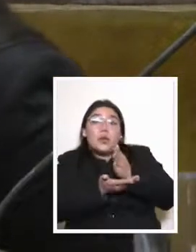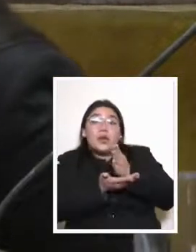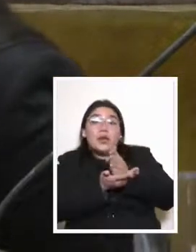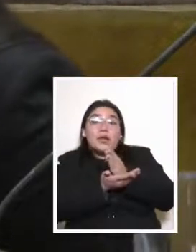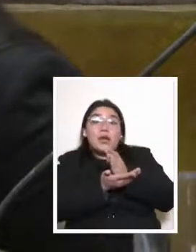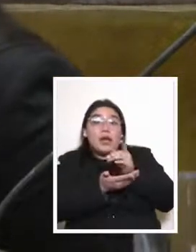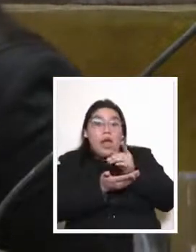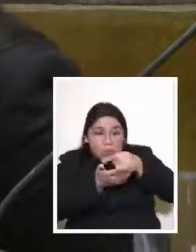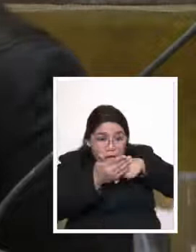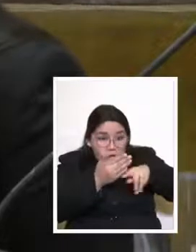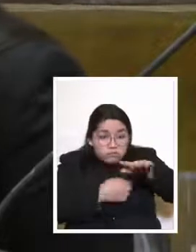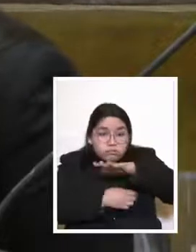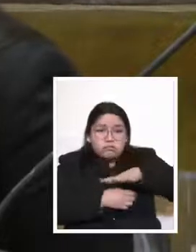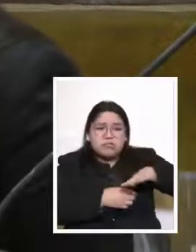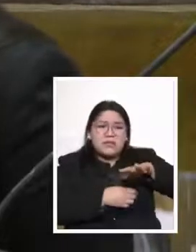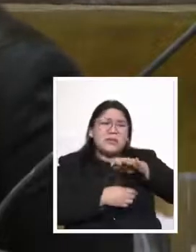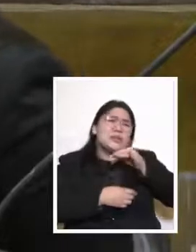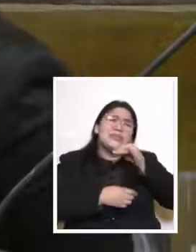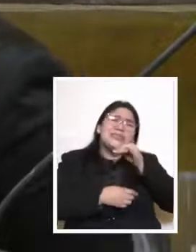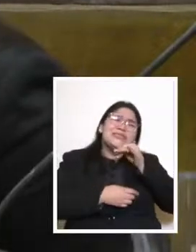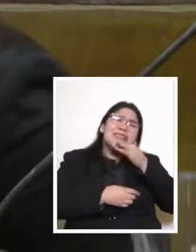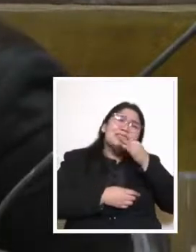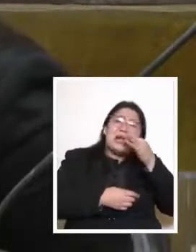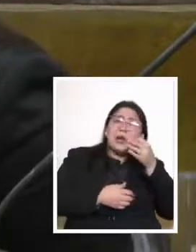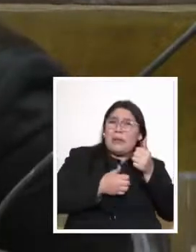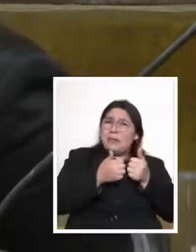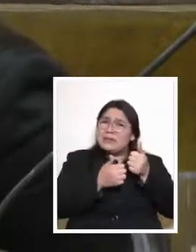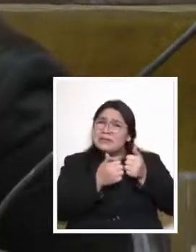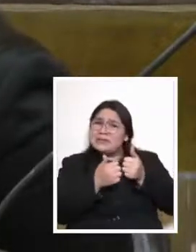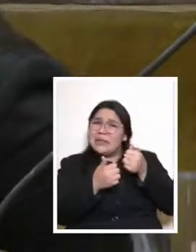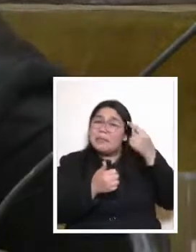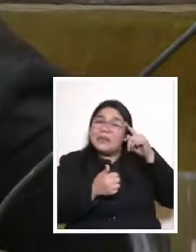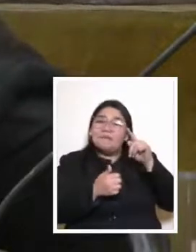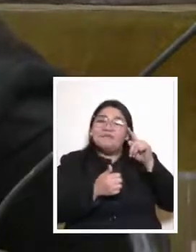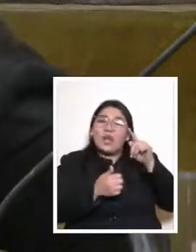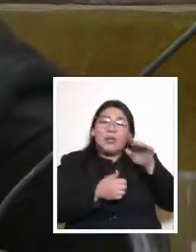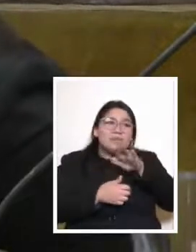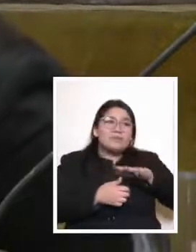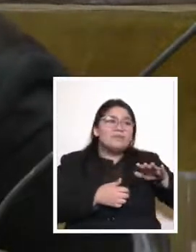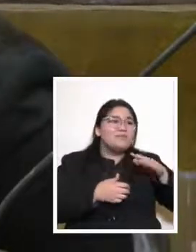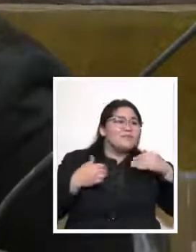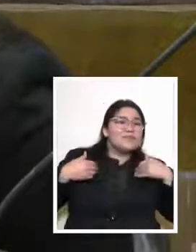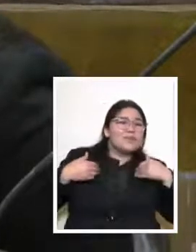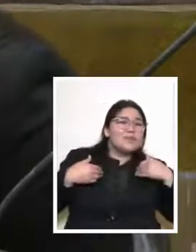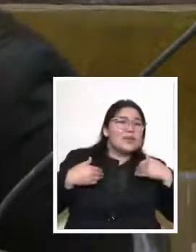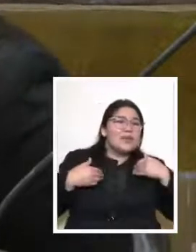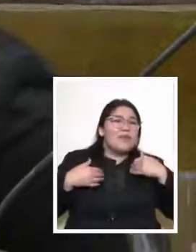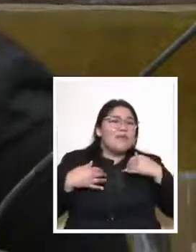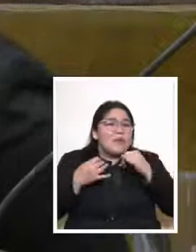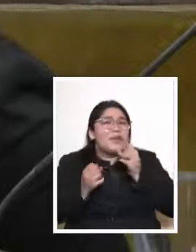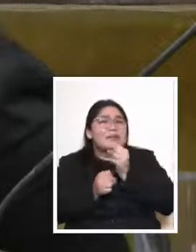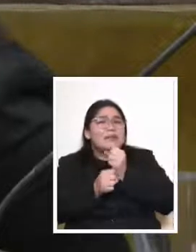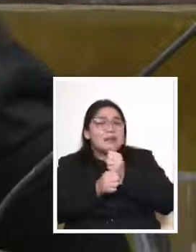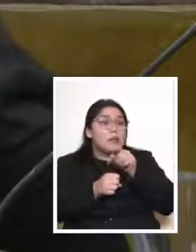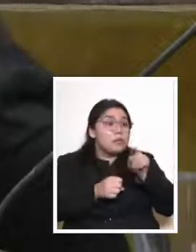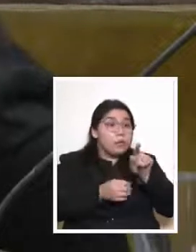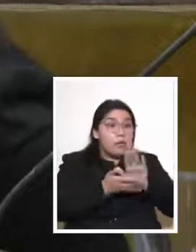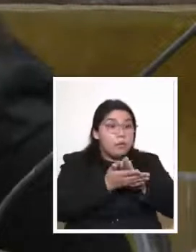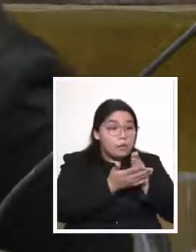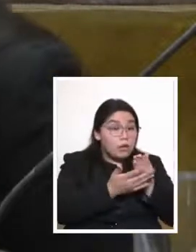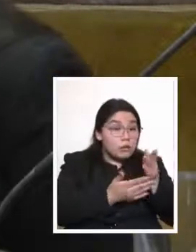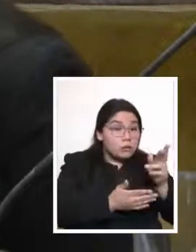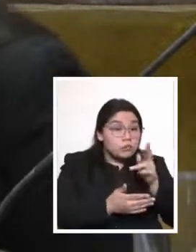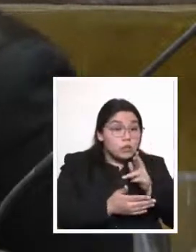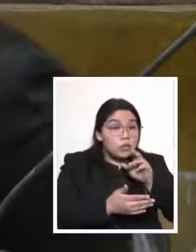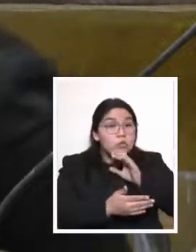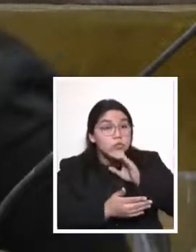esta especie de, no sé si decir competencia, pero sí, no es una bonita manera de trabajar comparando cómo te fue a ti, cómo le fue a tus alumnos